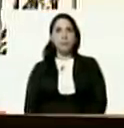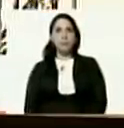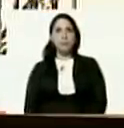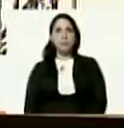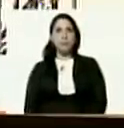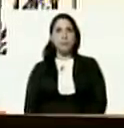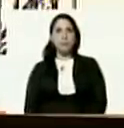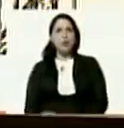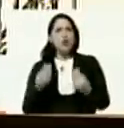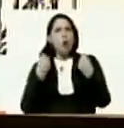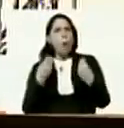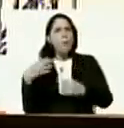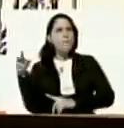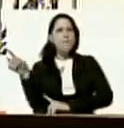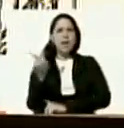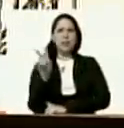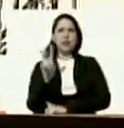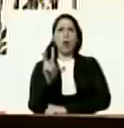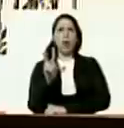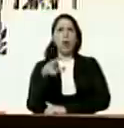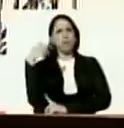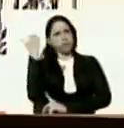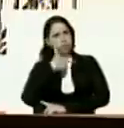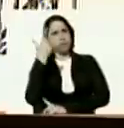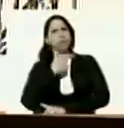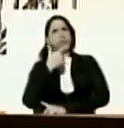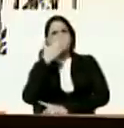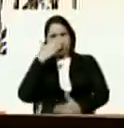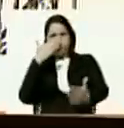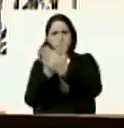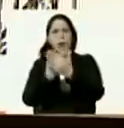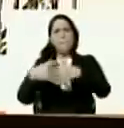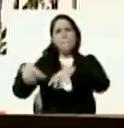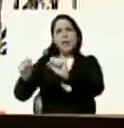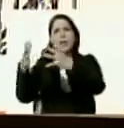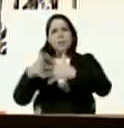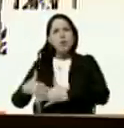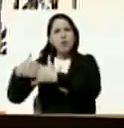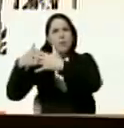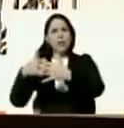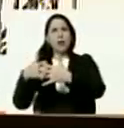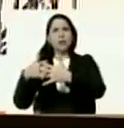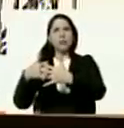Como Venezuela se ha plantado y le ha plantado cara al imperialismo norteamericano.